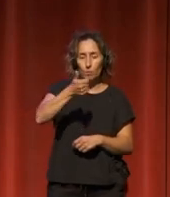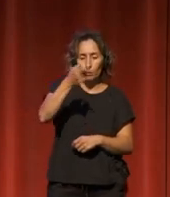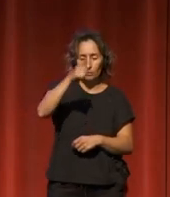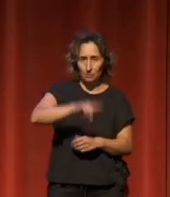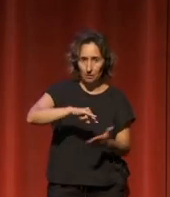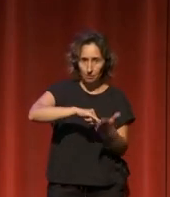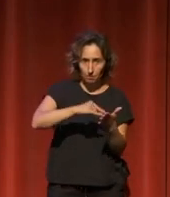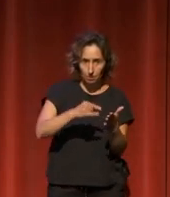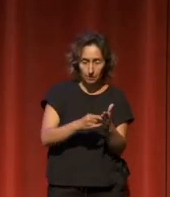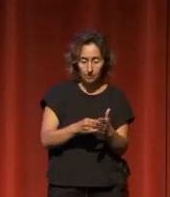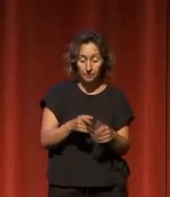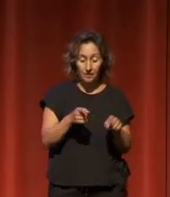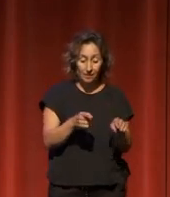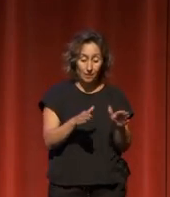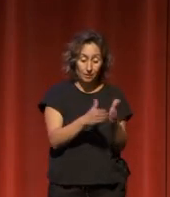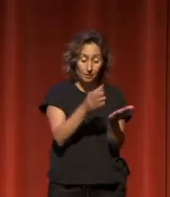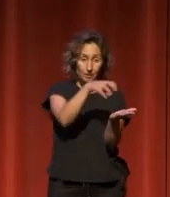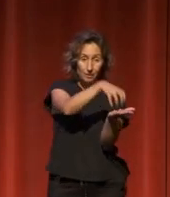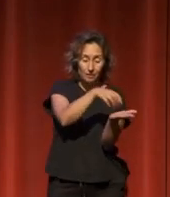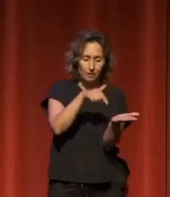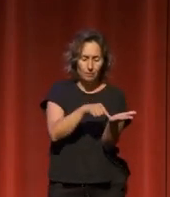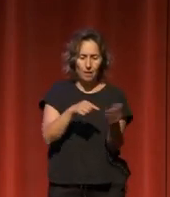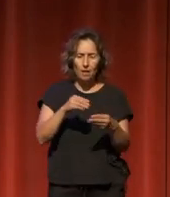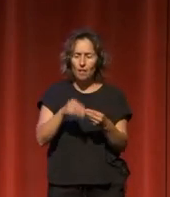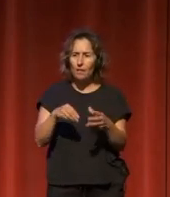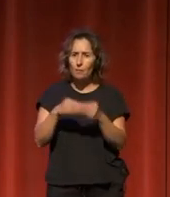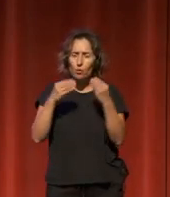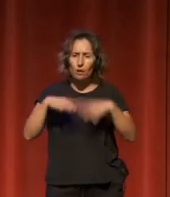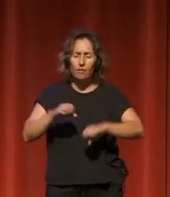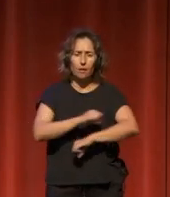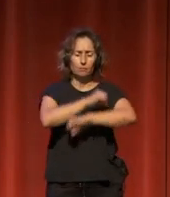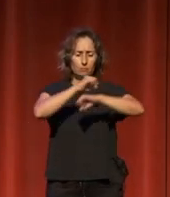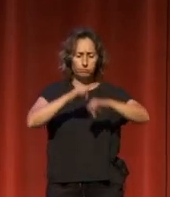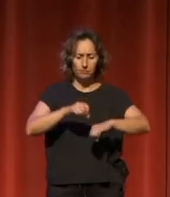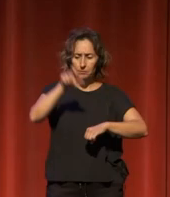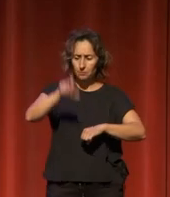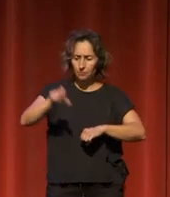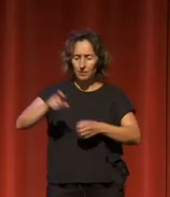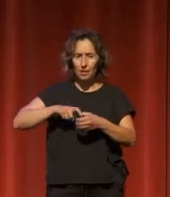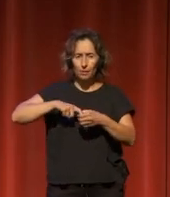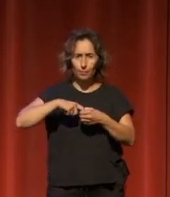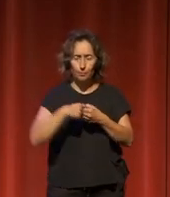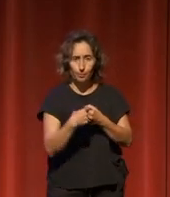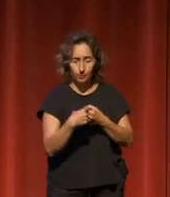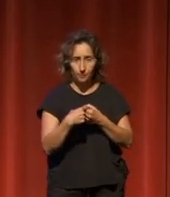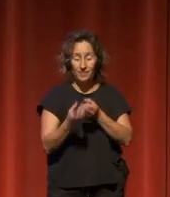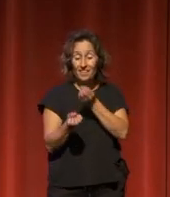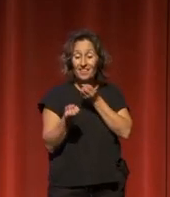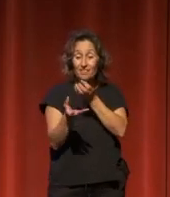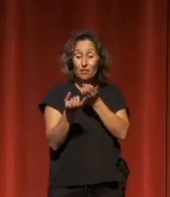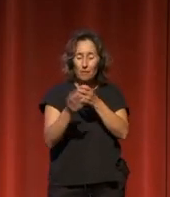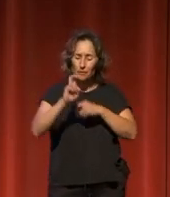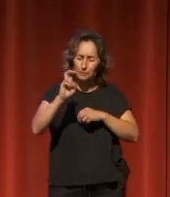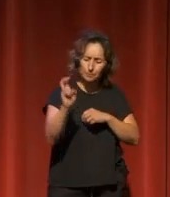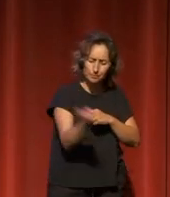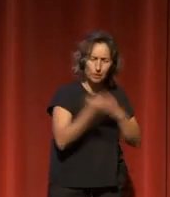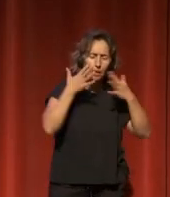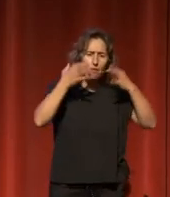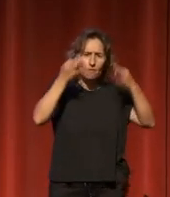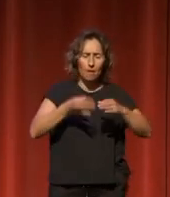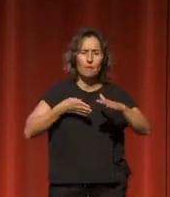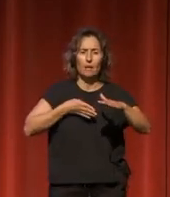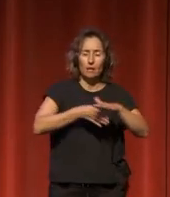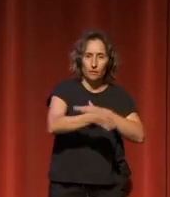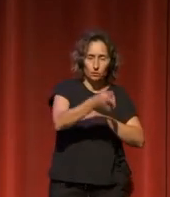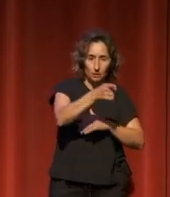bibliotecas a la consolidación de la Democracia la participación ciudadana y el acceso a la información plural y fiable